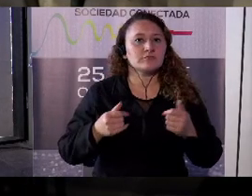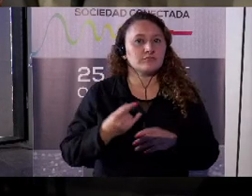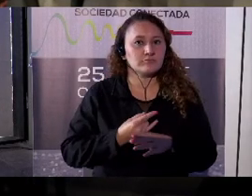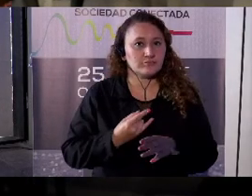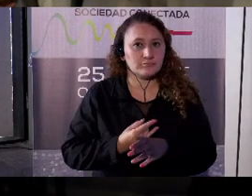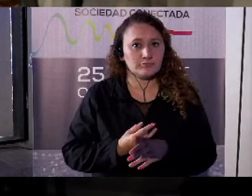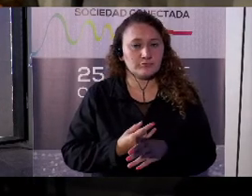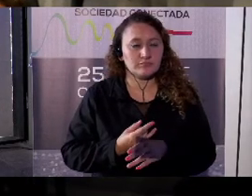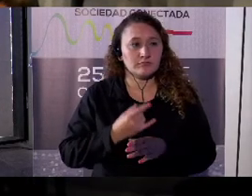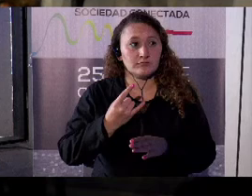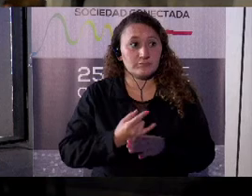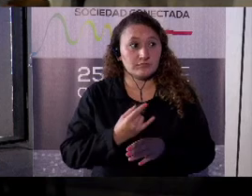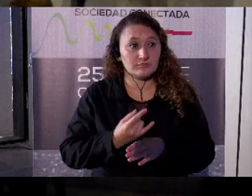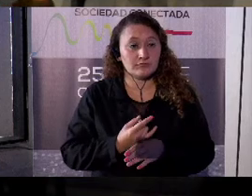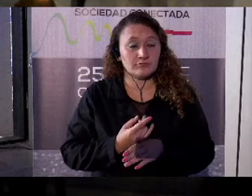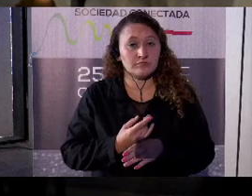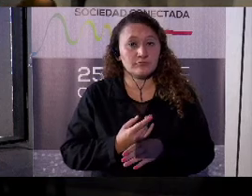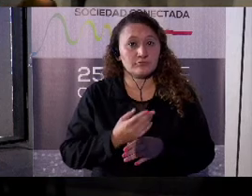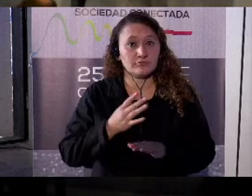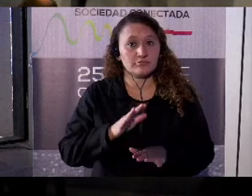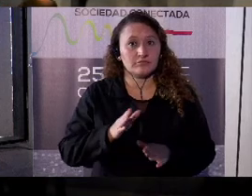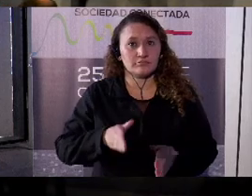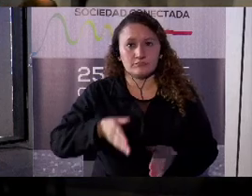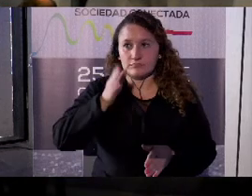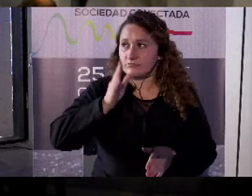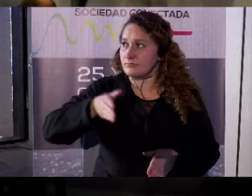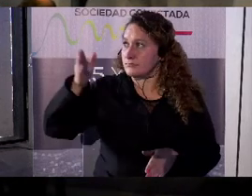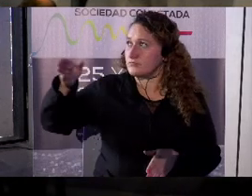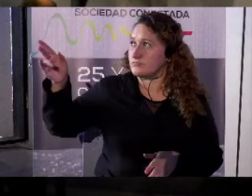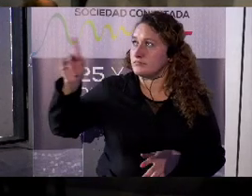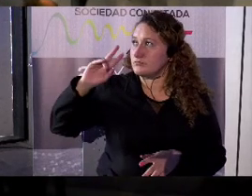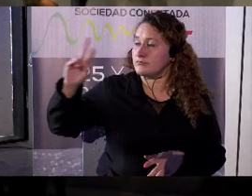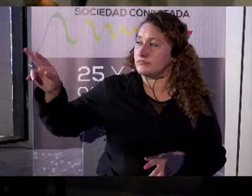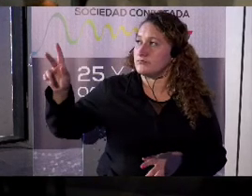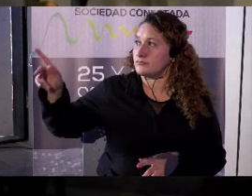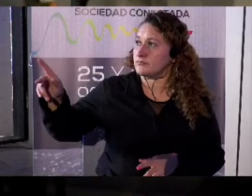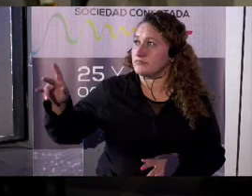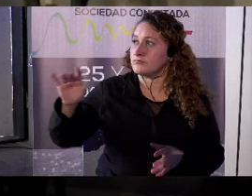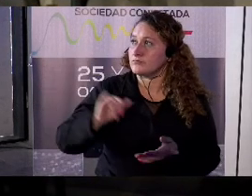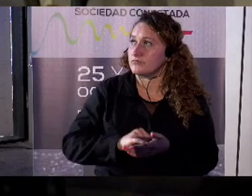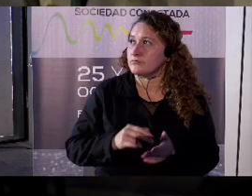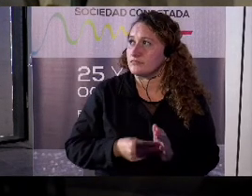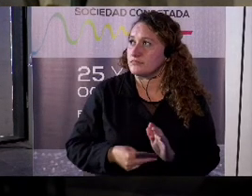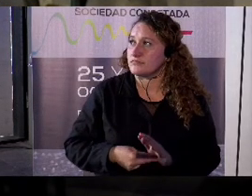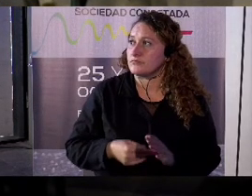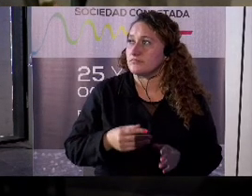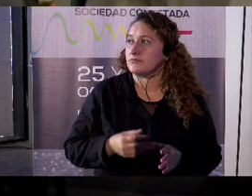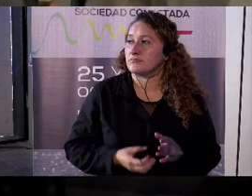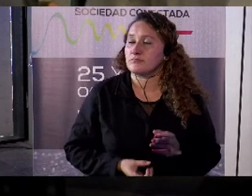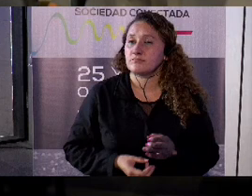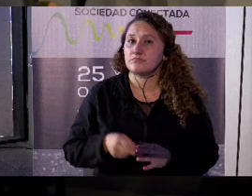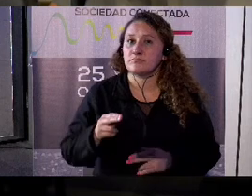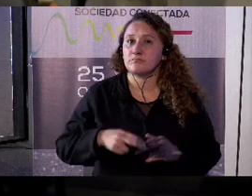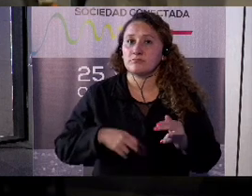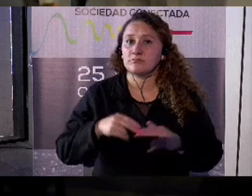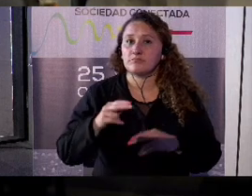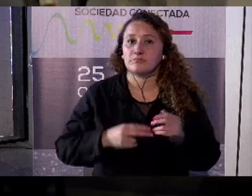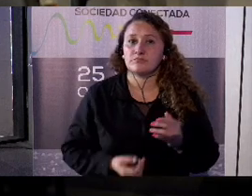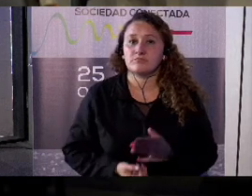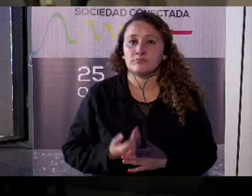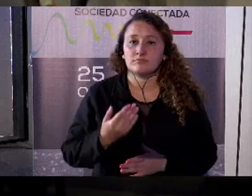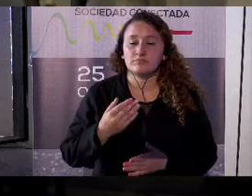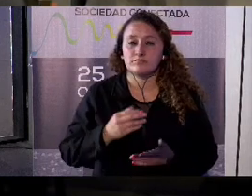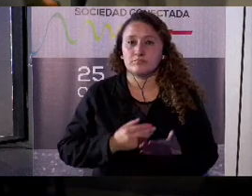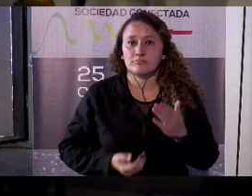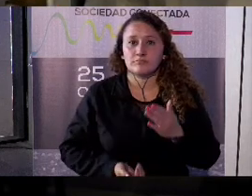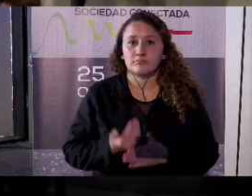uso y cuando vemos ahí varias verticales es donde estamos construyendo los ecosistemas con aliados de